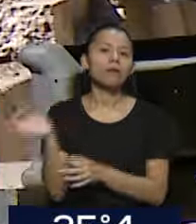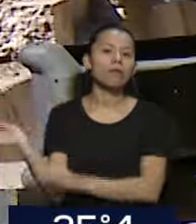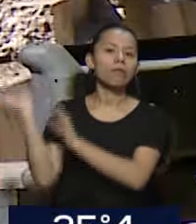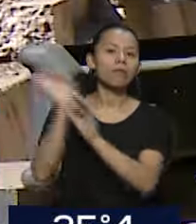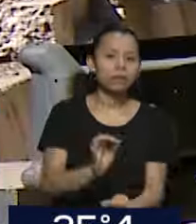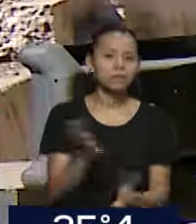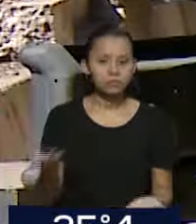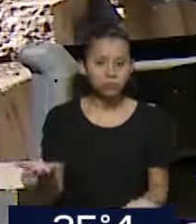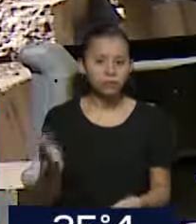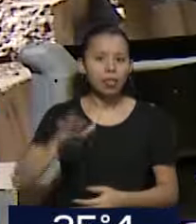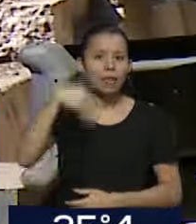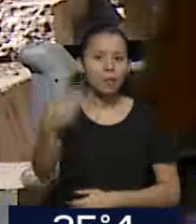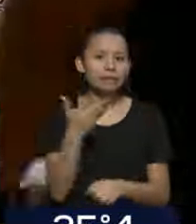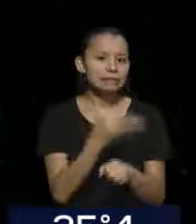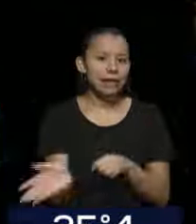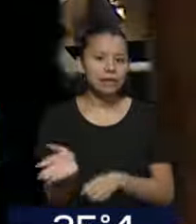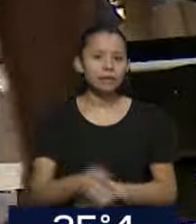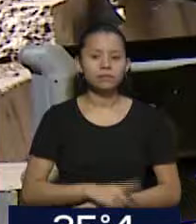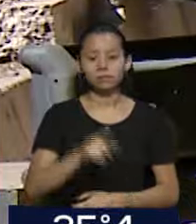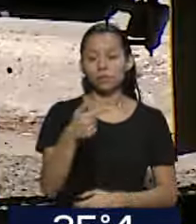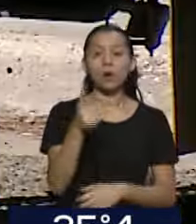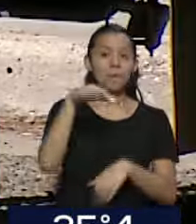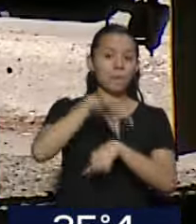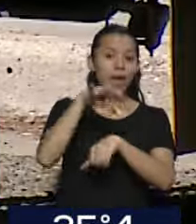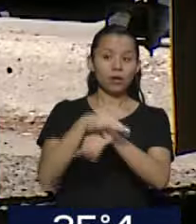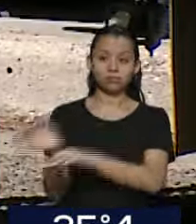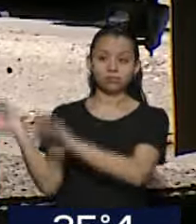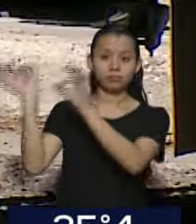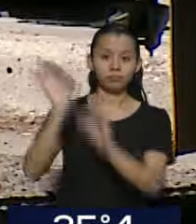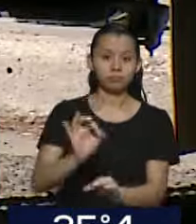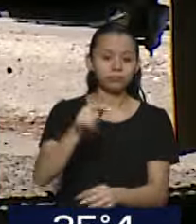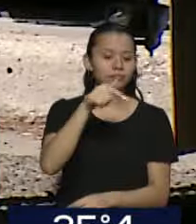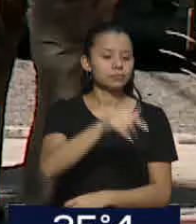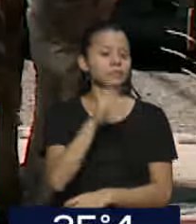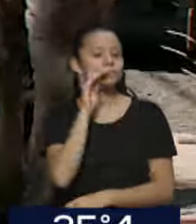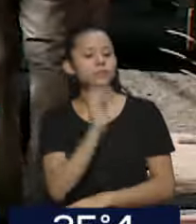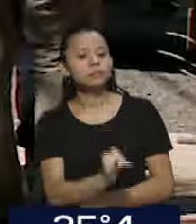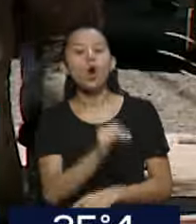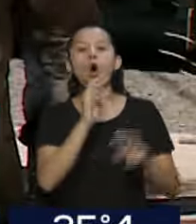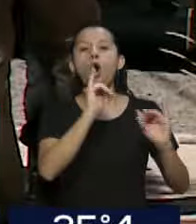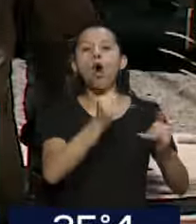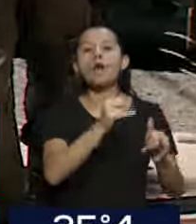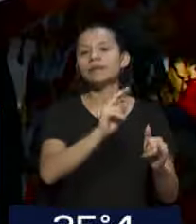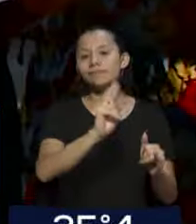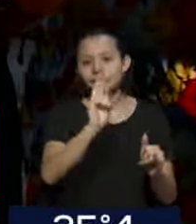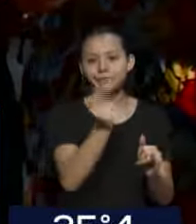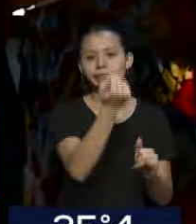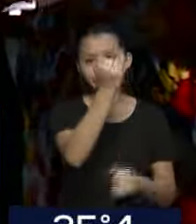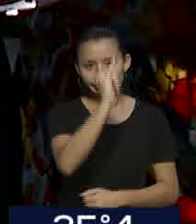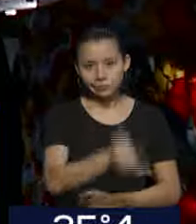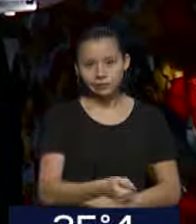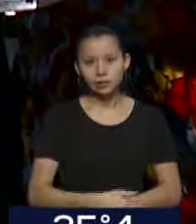hicieron presentes en la zona, constataron el deceso de este joven de 36 años y tenemos